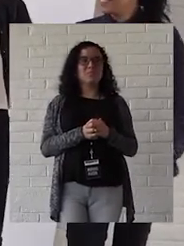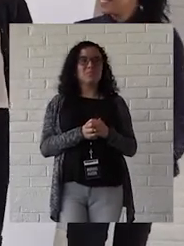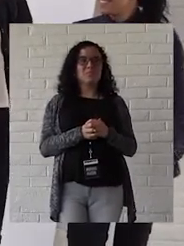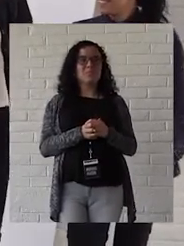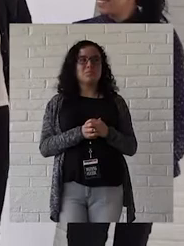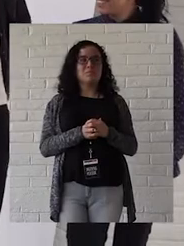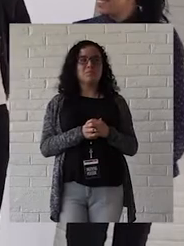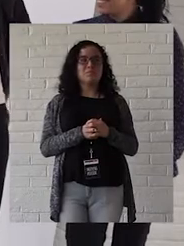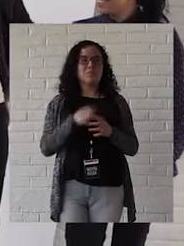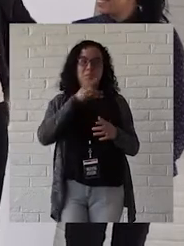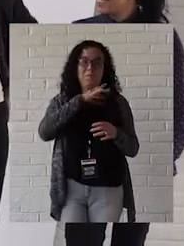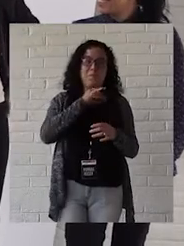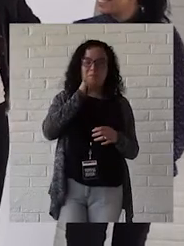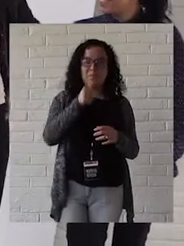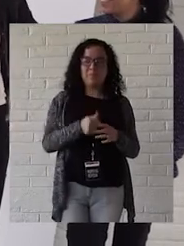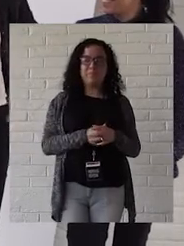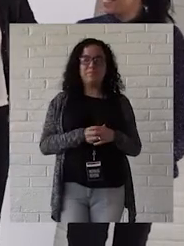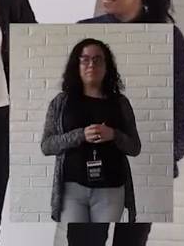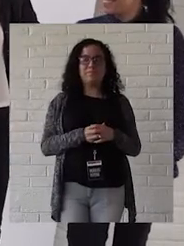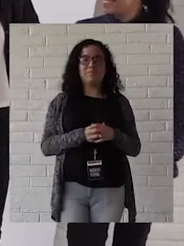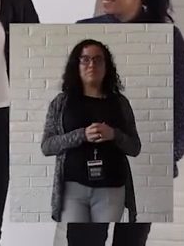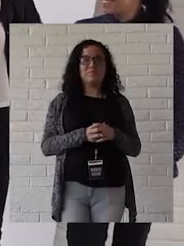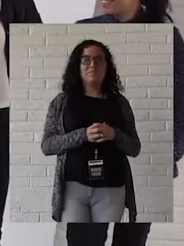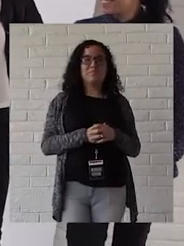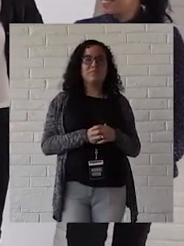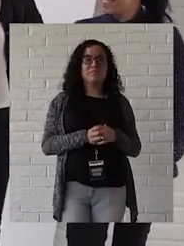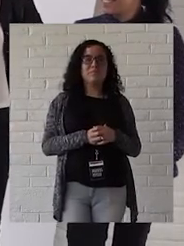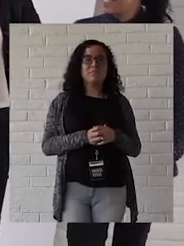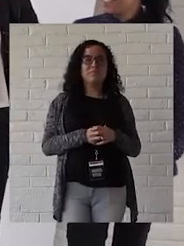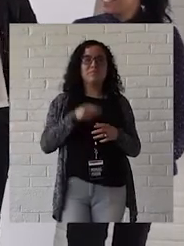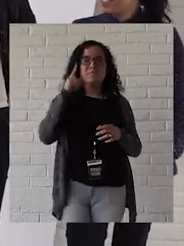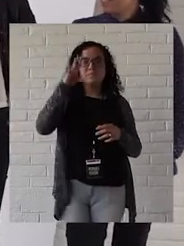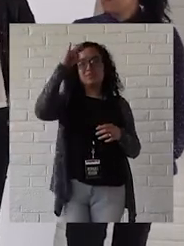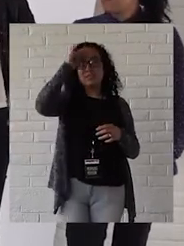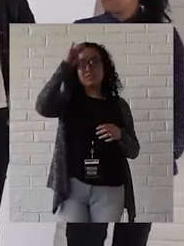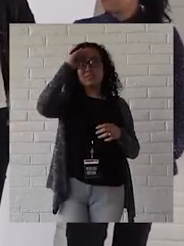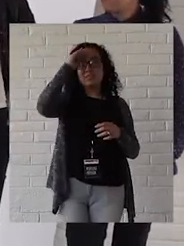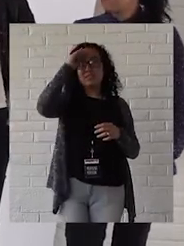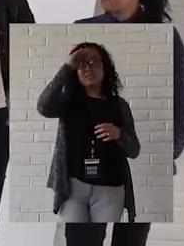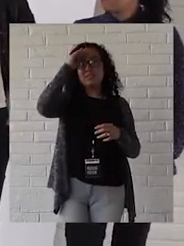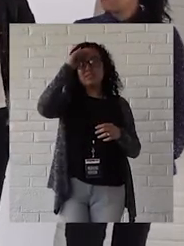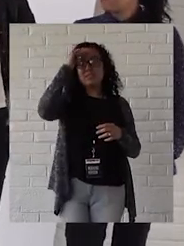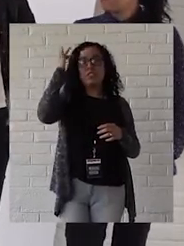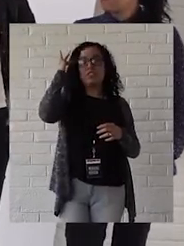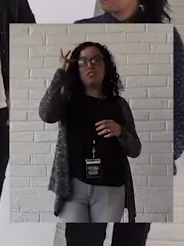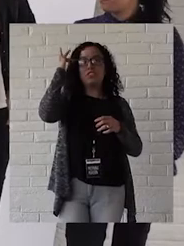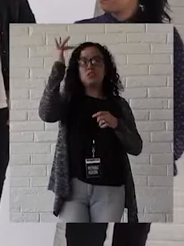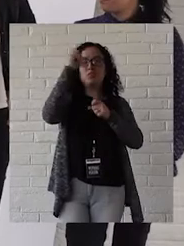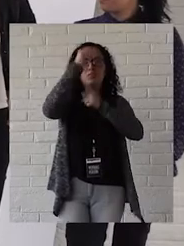No, que no te dé miedo. Tú vas a pensar en el cumpleaños de tu mamá.